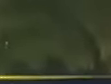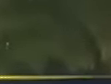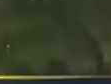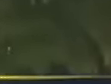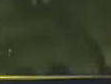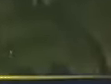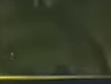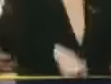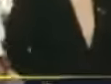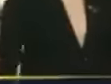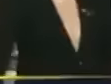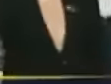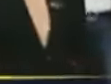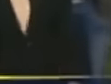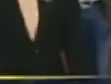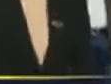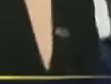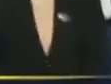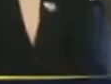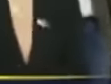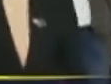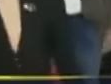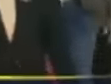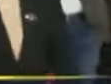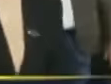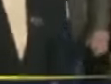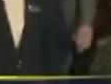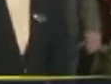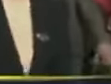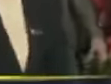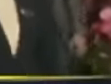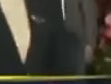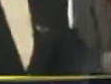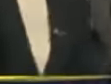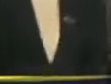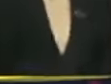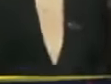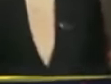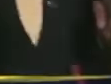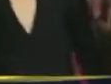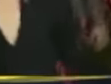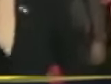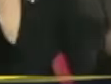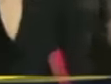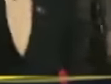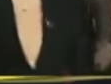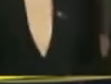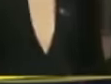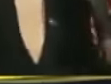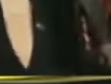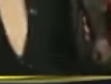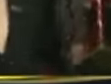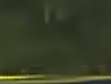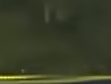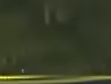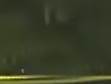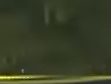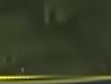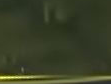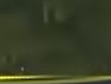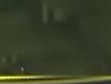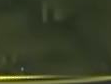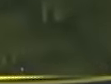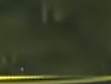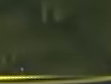256 diputados del Bloque de la Patria para este primer encuentro tan necesario, previo a lo que ocurrirá mañana a las 11 de la mañana